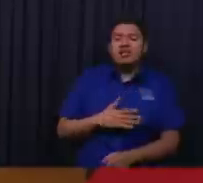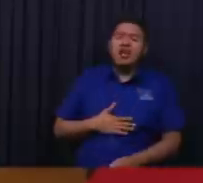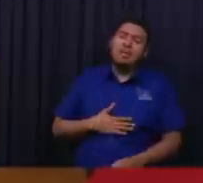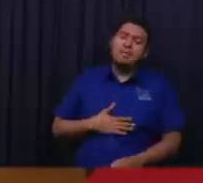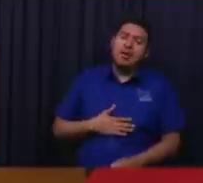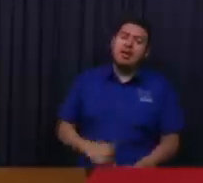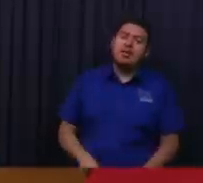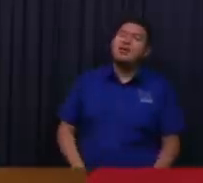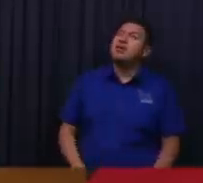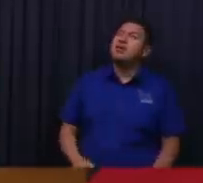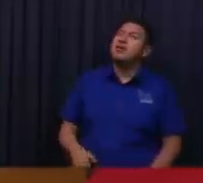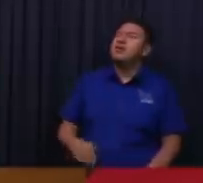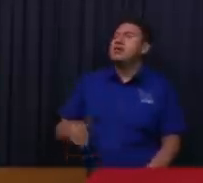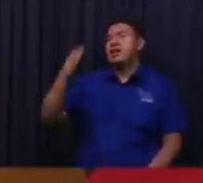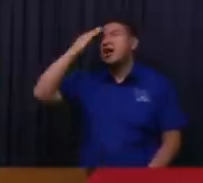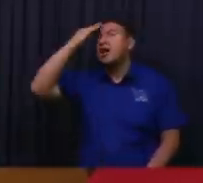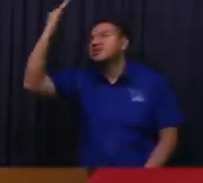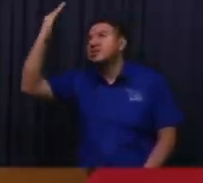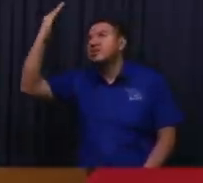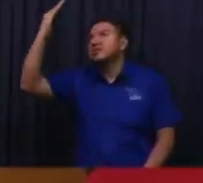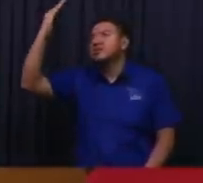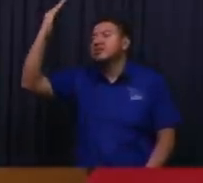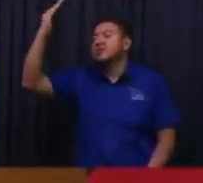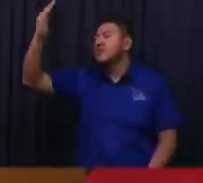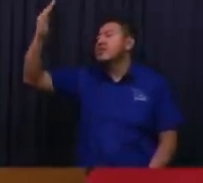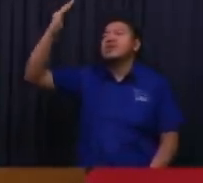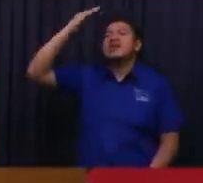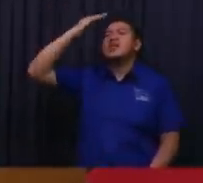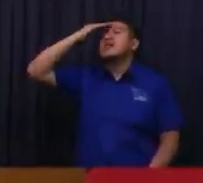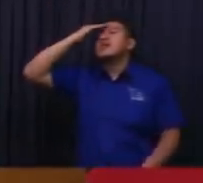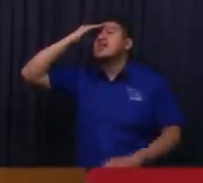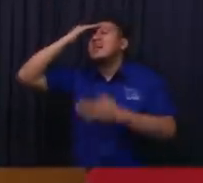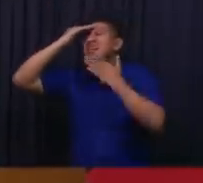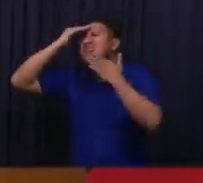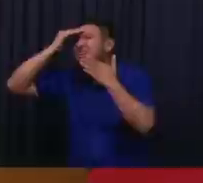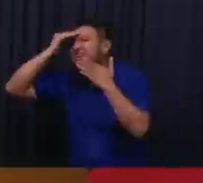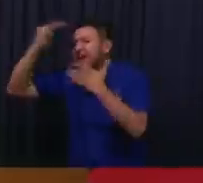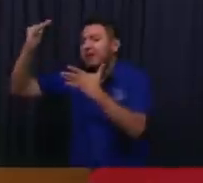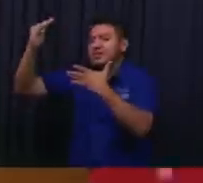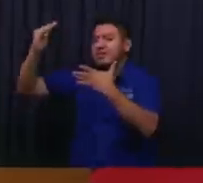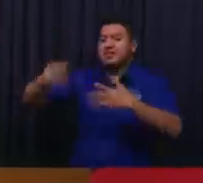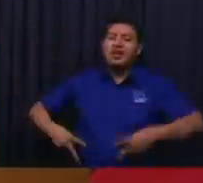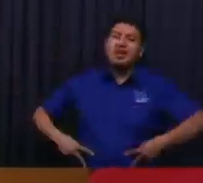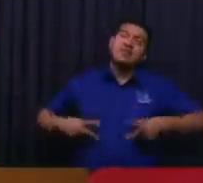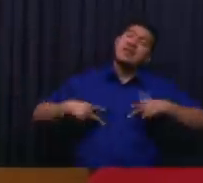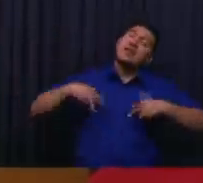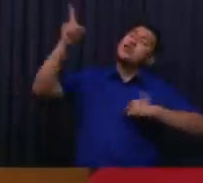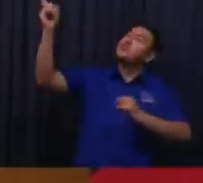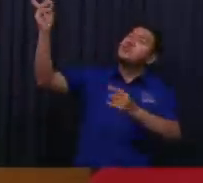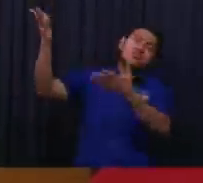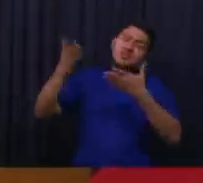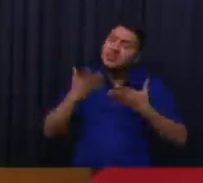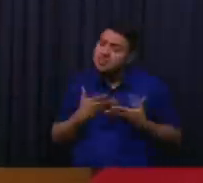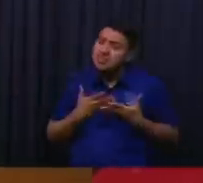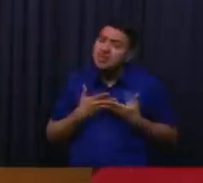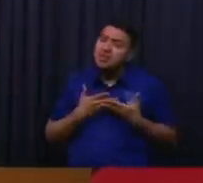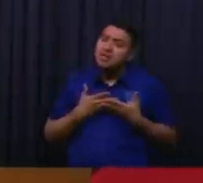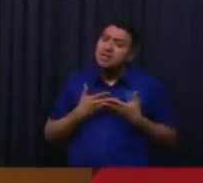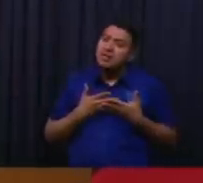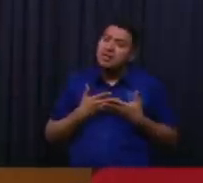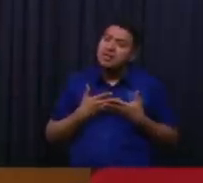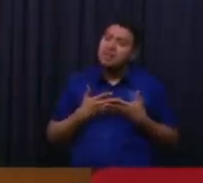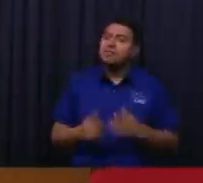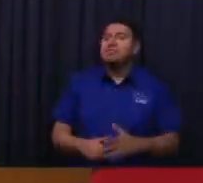gracias, gracias, gracias por la vida que nos has dado. Pero no te